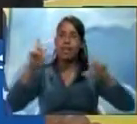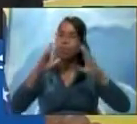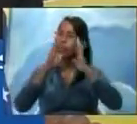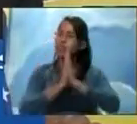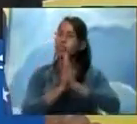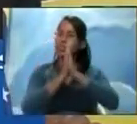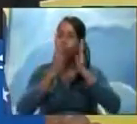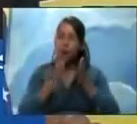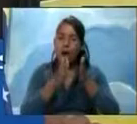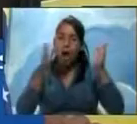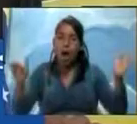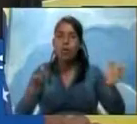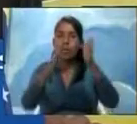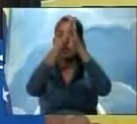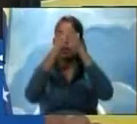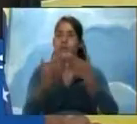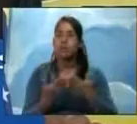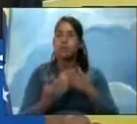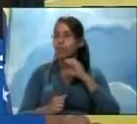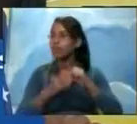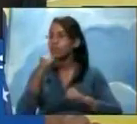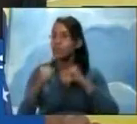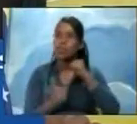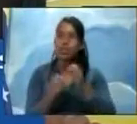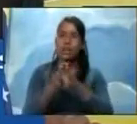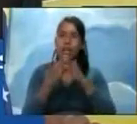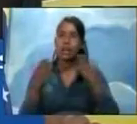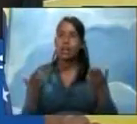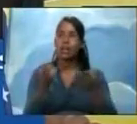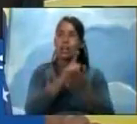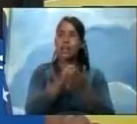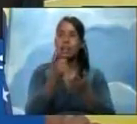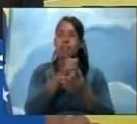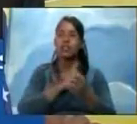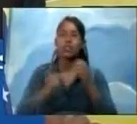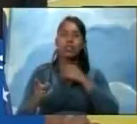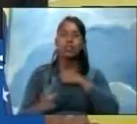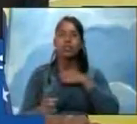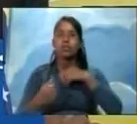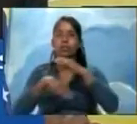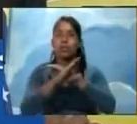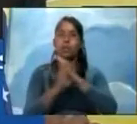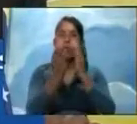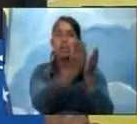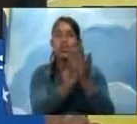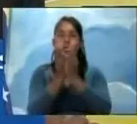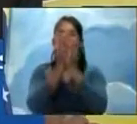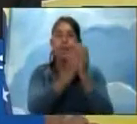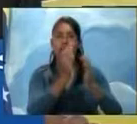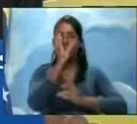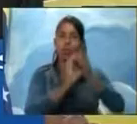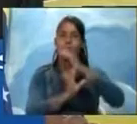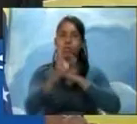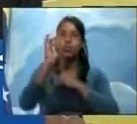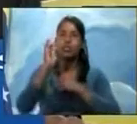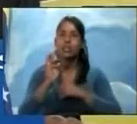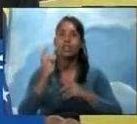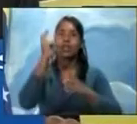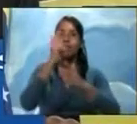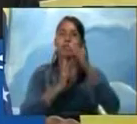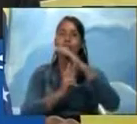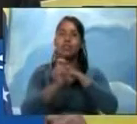su Biblia, busque su Biblia, corra, ábrala en el libro de Daniel. Vamos a estudiar el capítulo 6, desde el